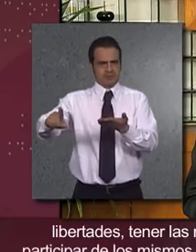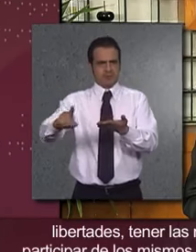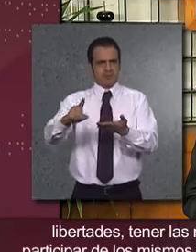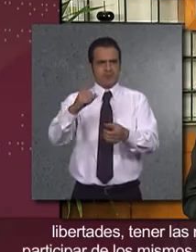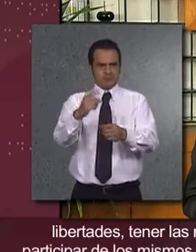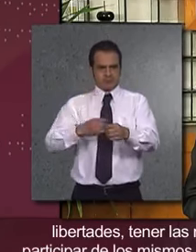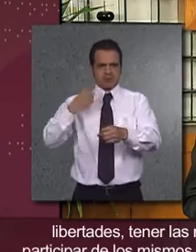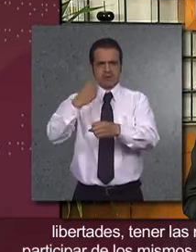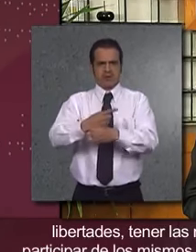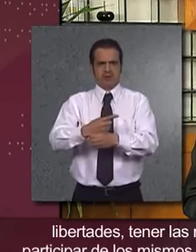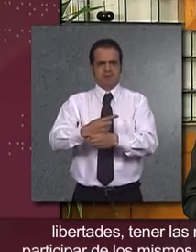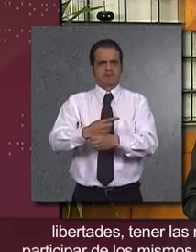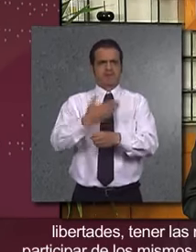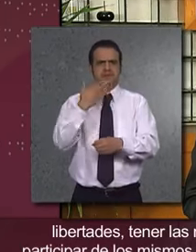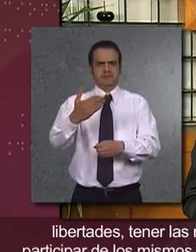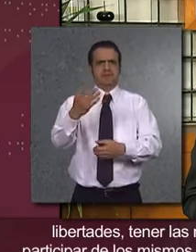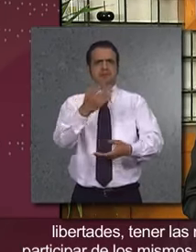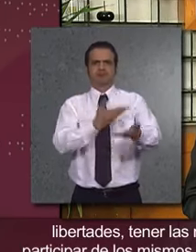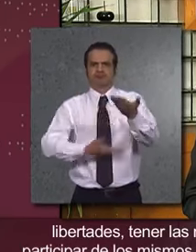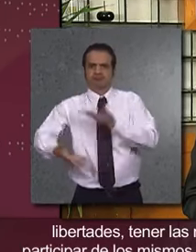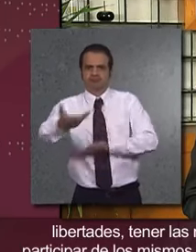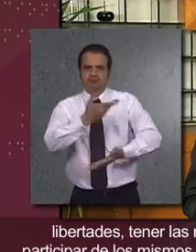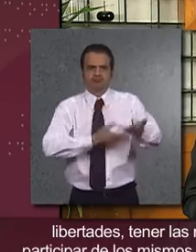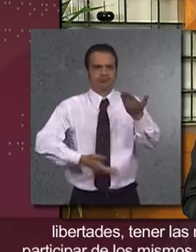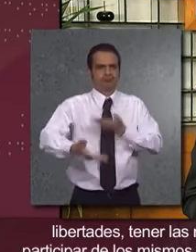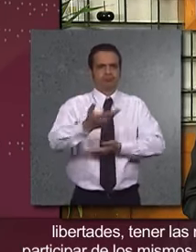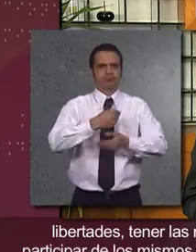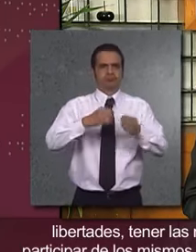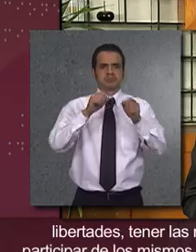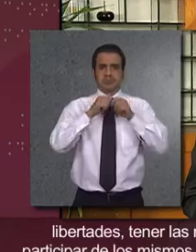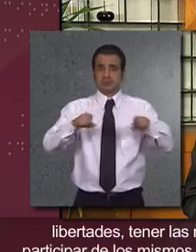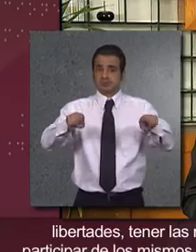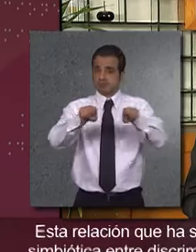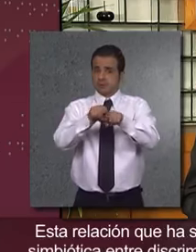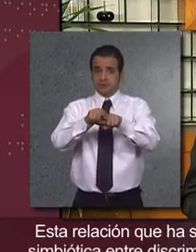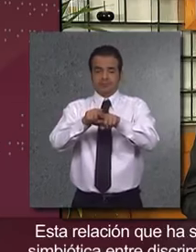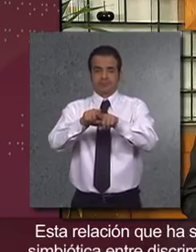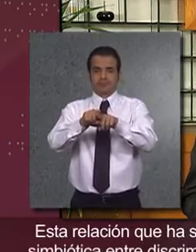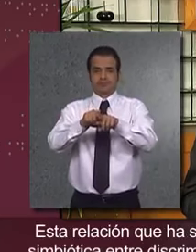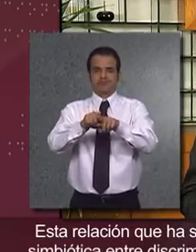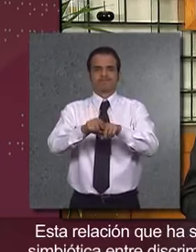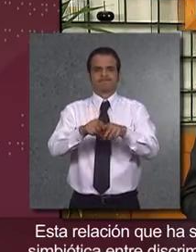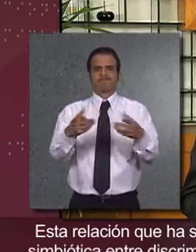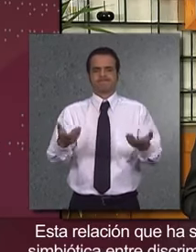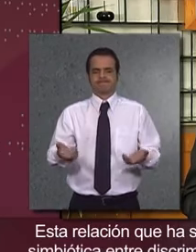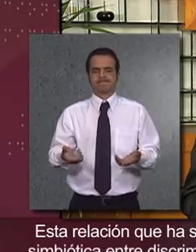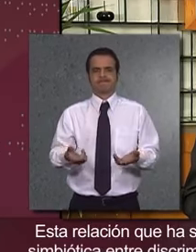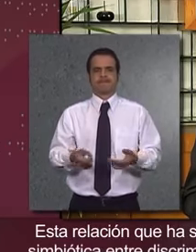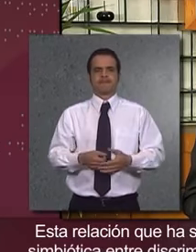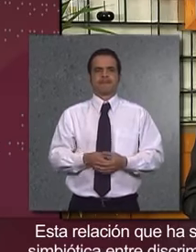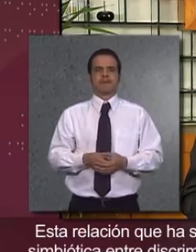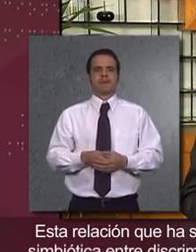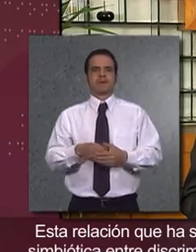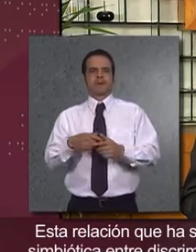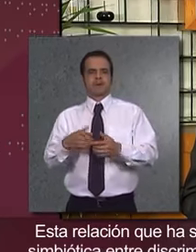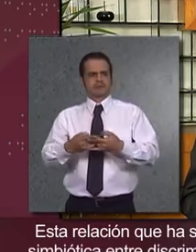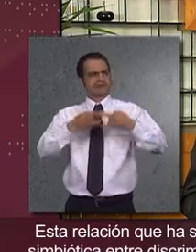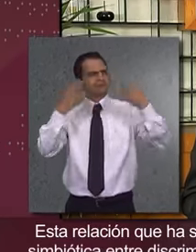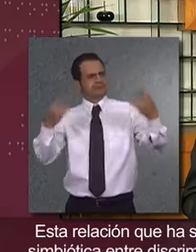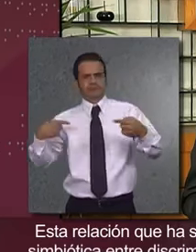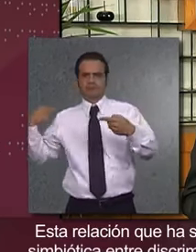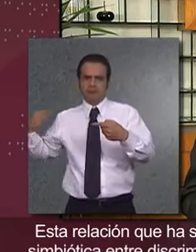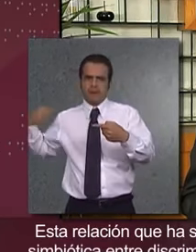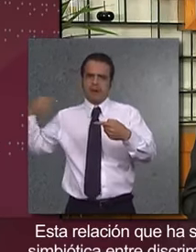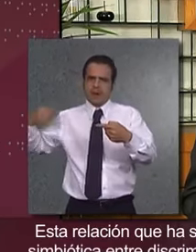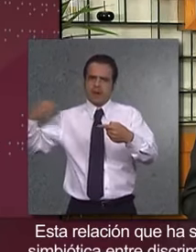las mismas oportunidades, participar de los mismos bienes y servicios públicos. Esta relación que ha